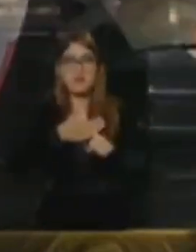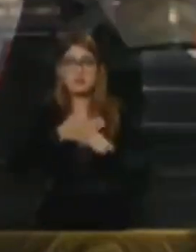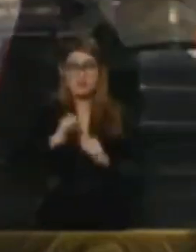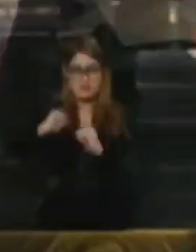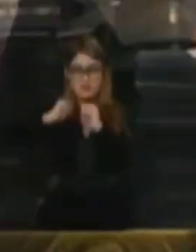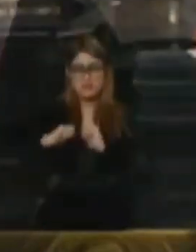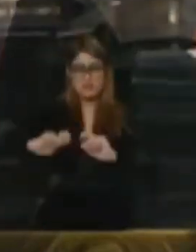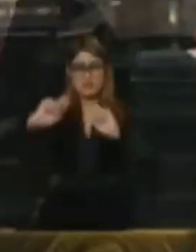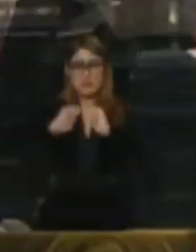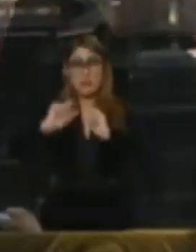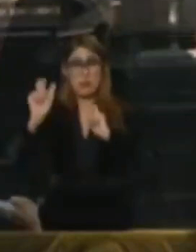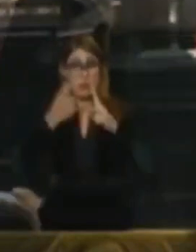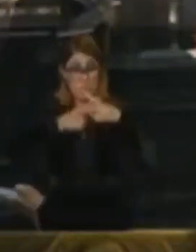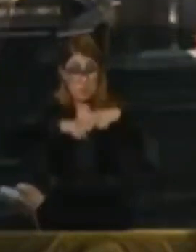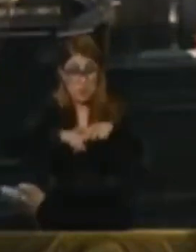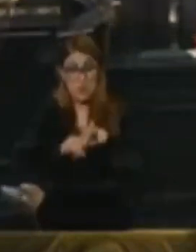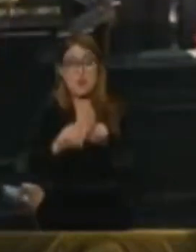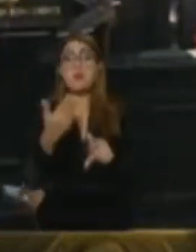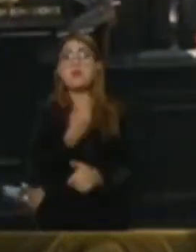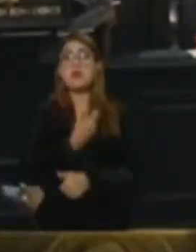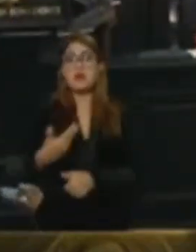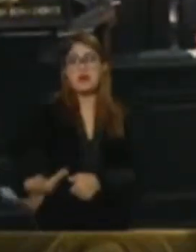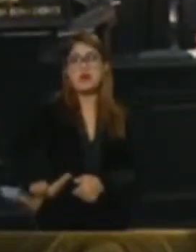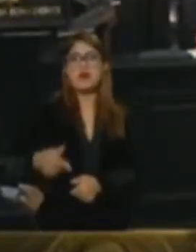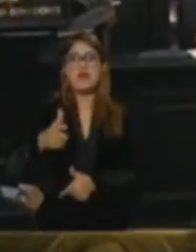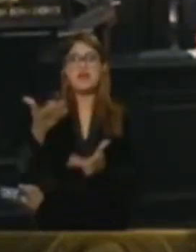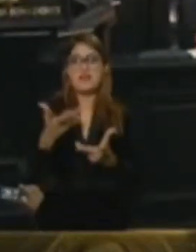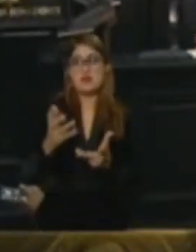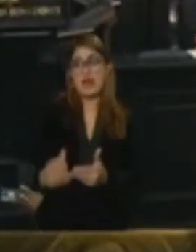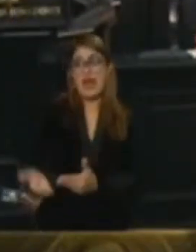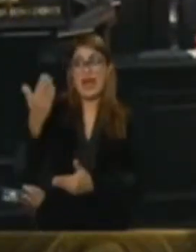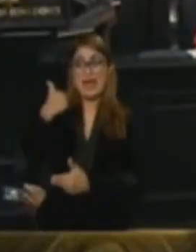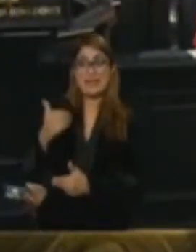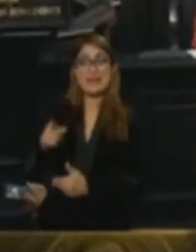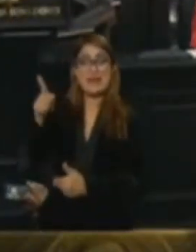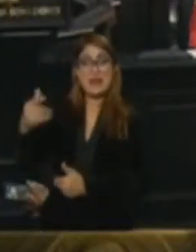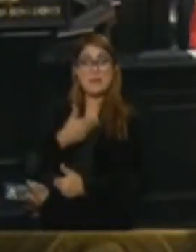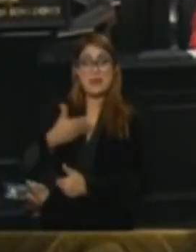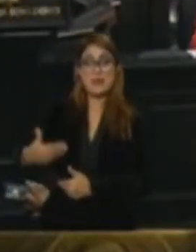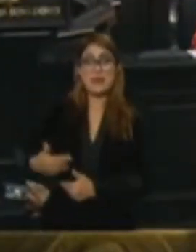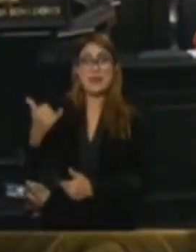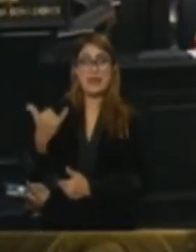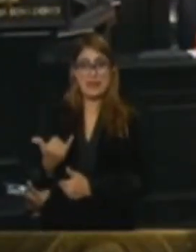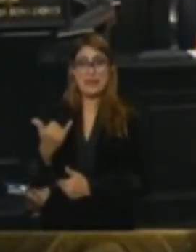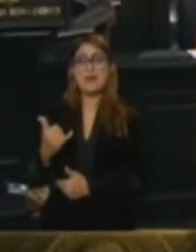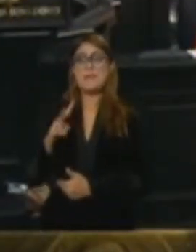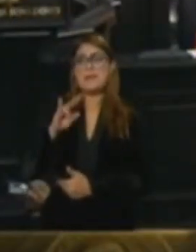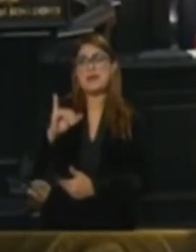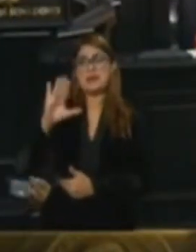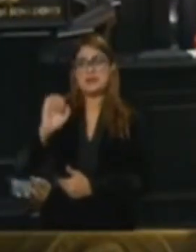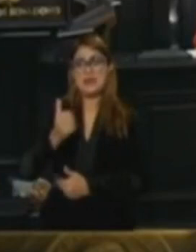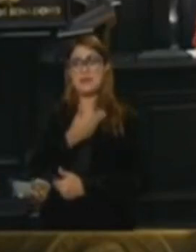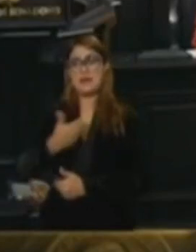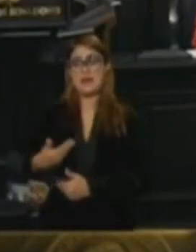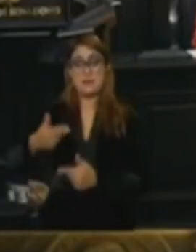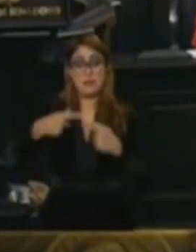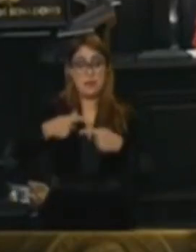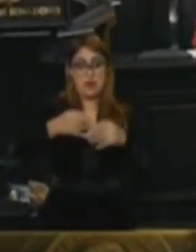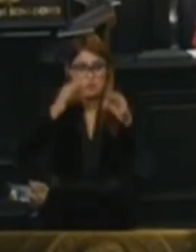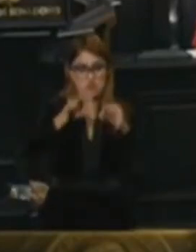la presidencia fue asesinar cobardemente al presidente y vicepresidente legalmente ungidos por el voto